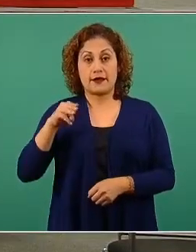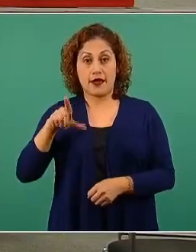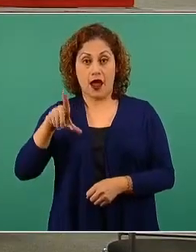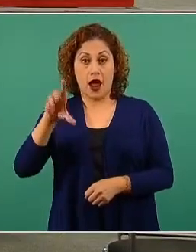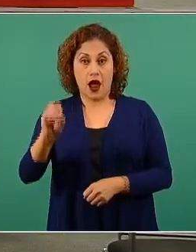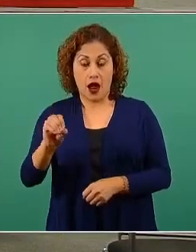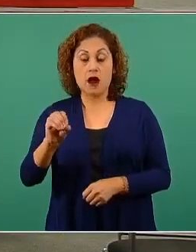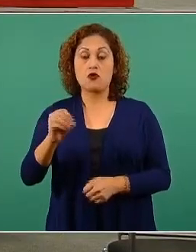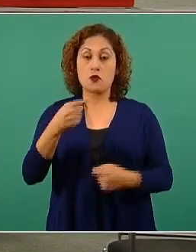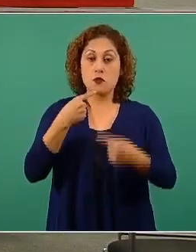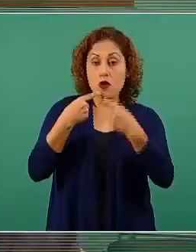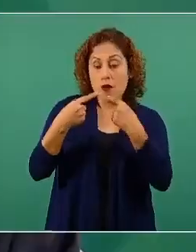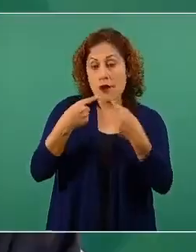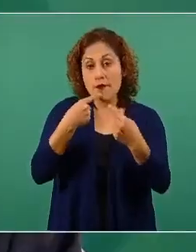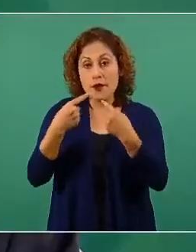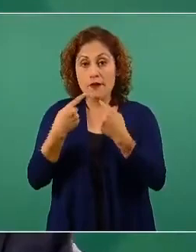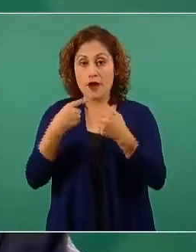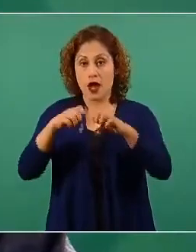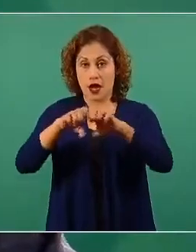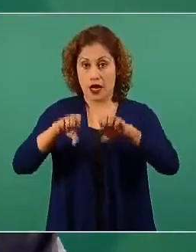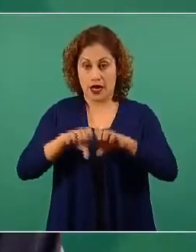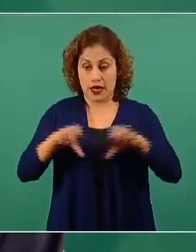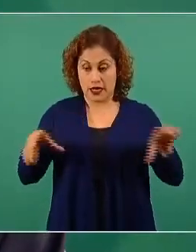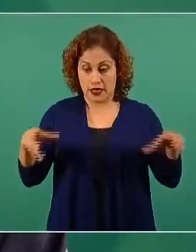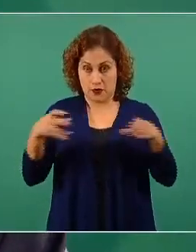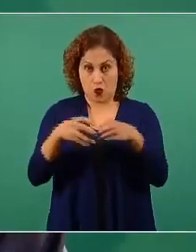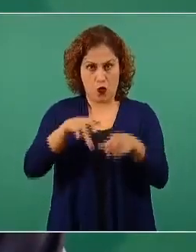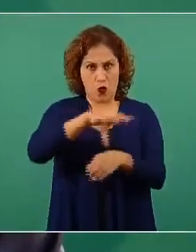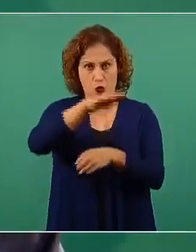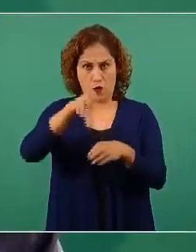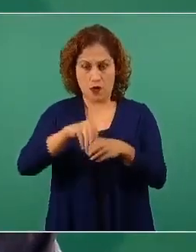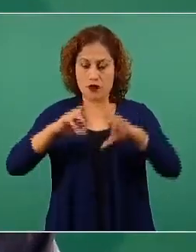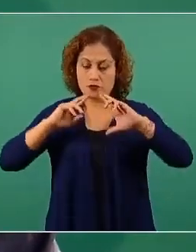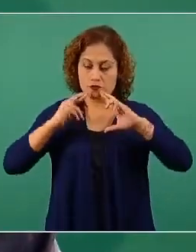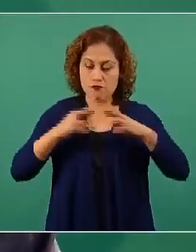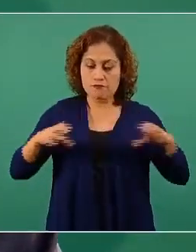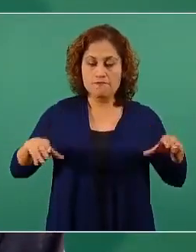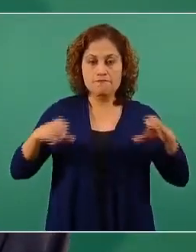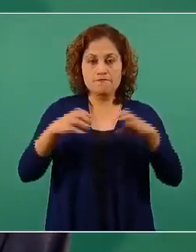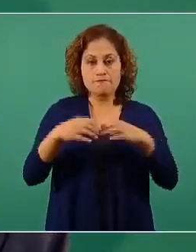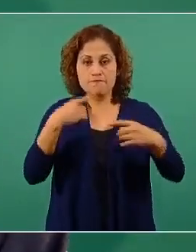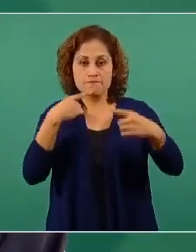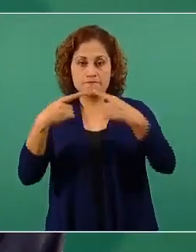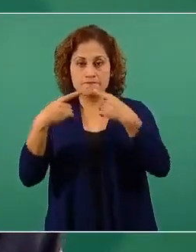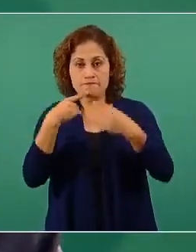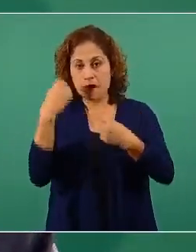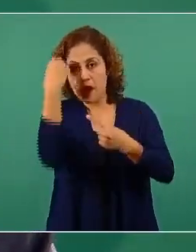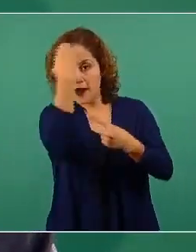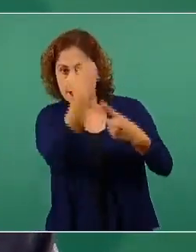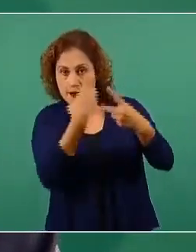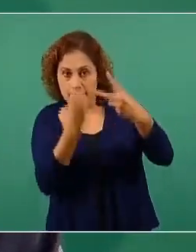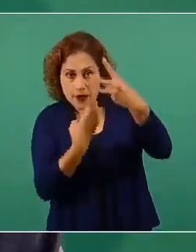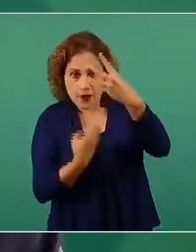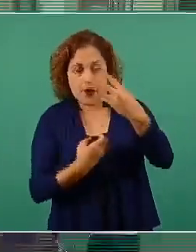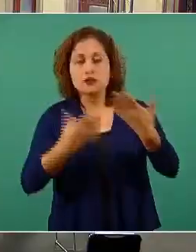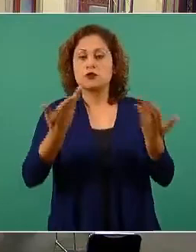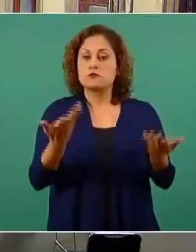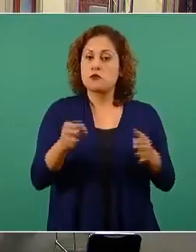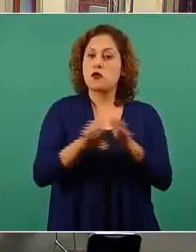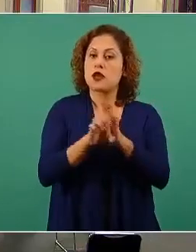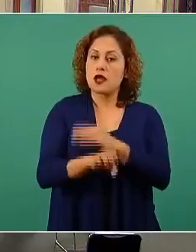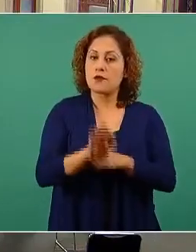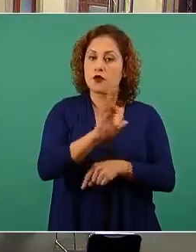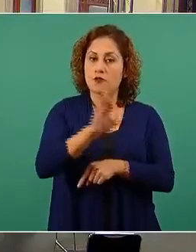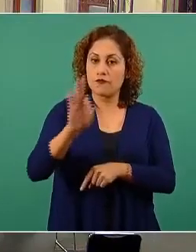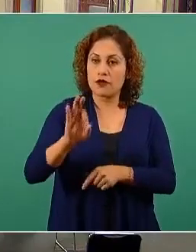revisamos con todo el gabinete que está involucrado en el proceso los avances en esta materia. Revisamos calendarios de recepción de